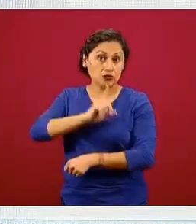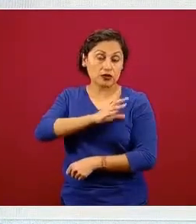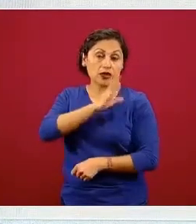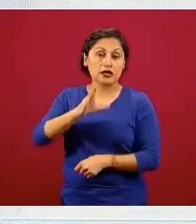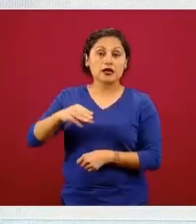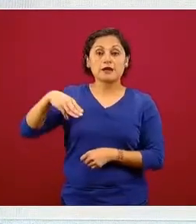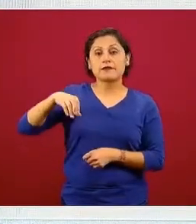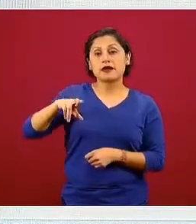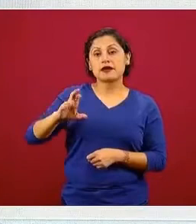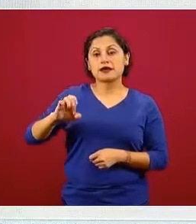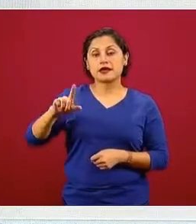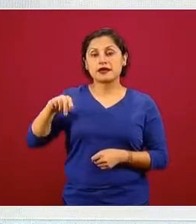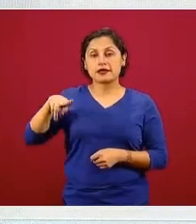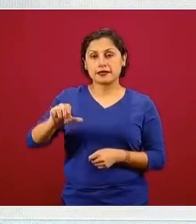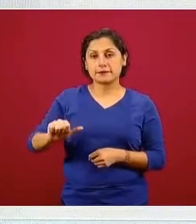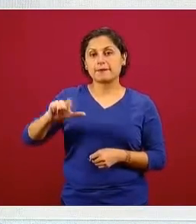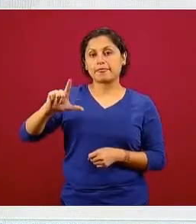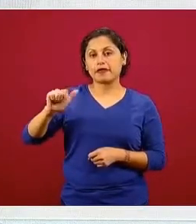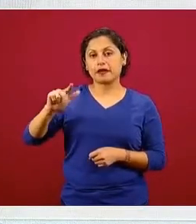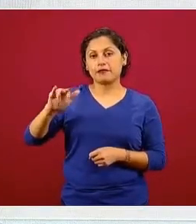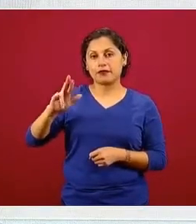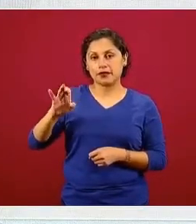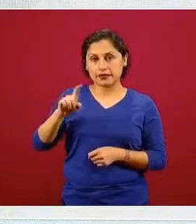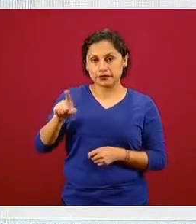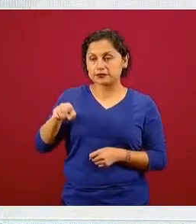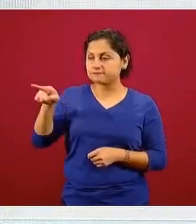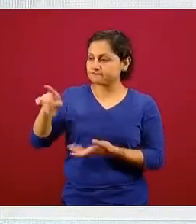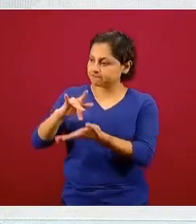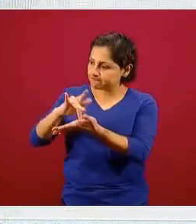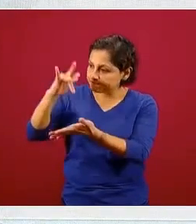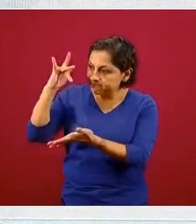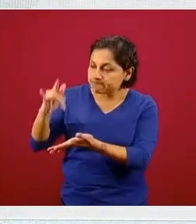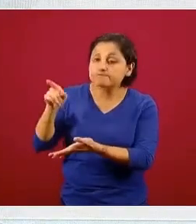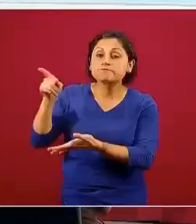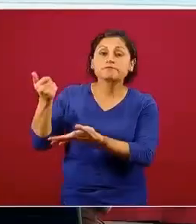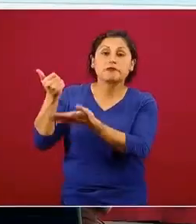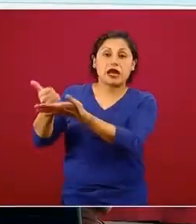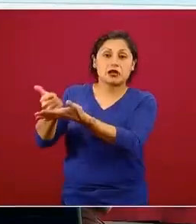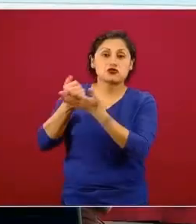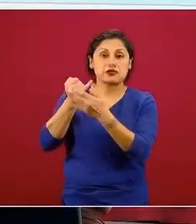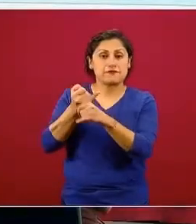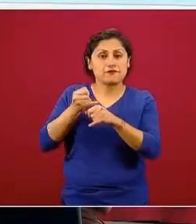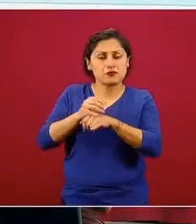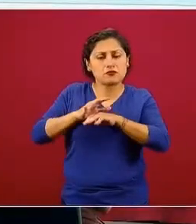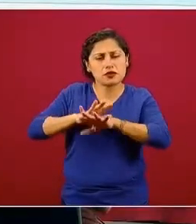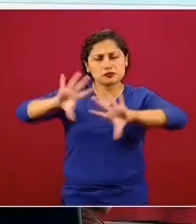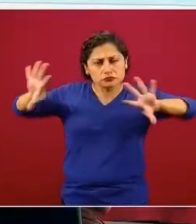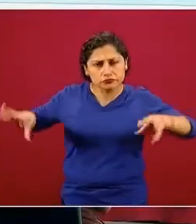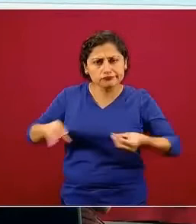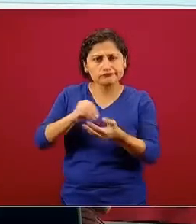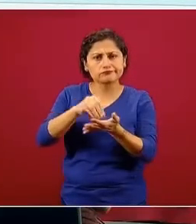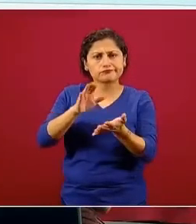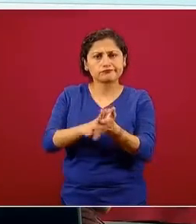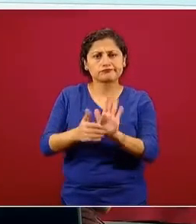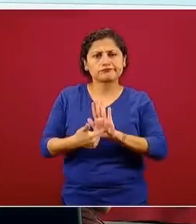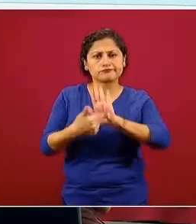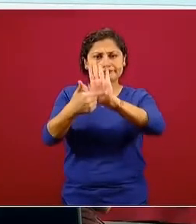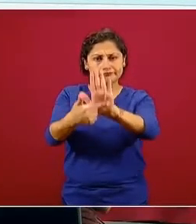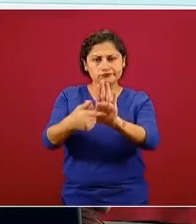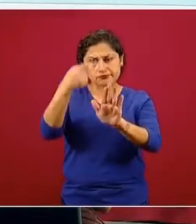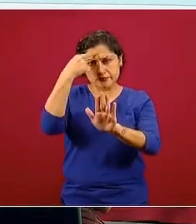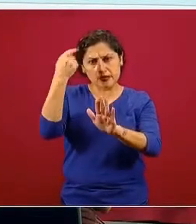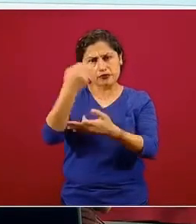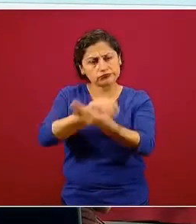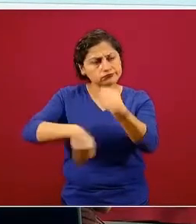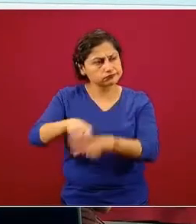María Elena Álvarez Builla, que nos ha permitido tener toda esta información de una manera muy accesible a la